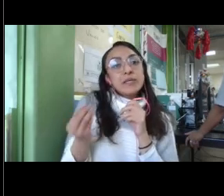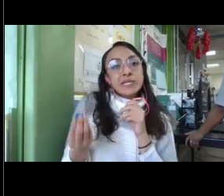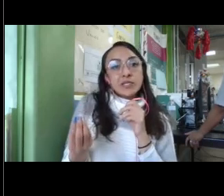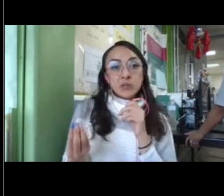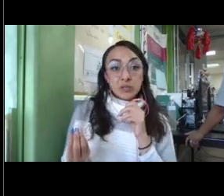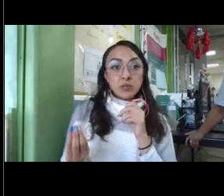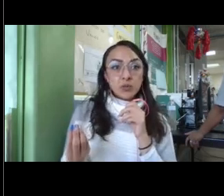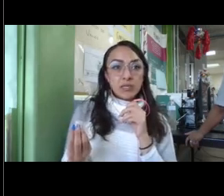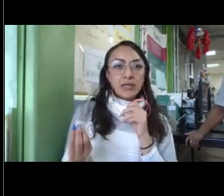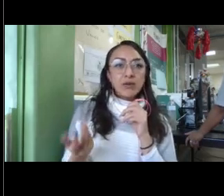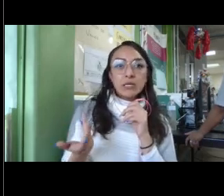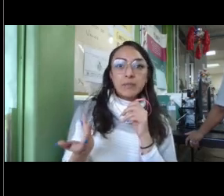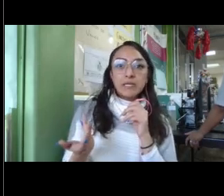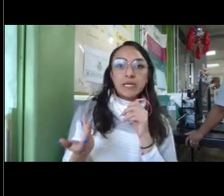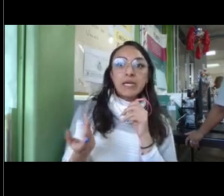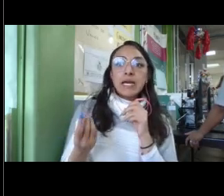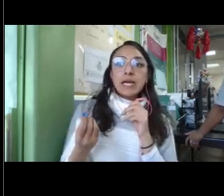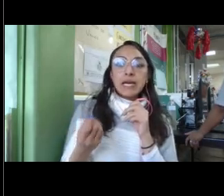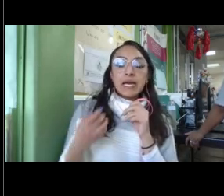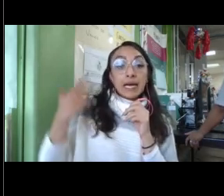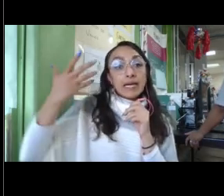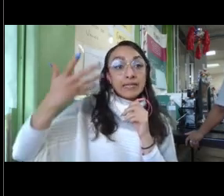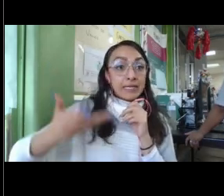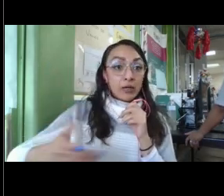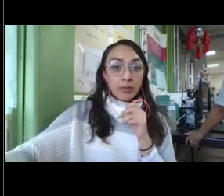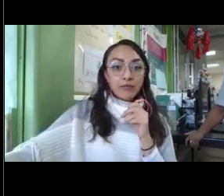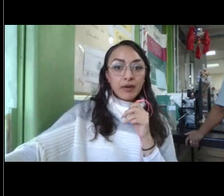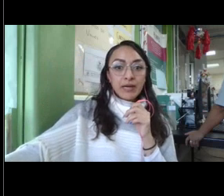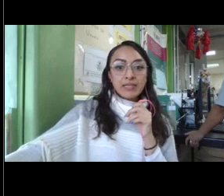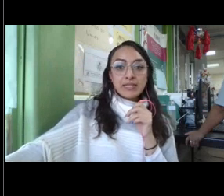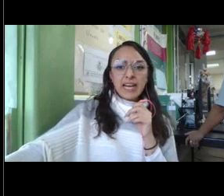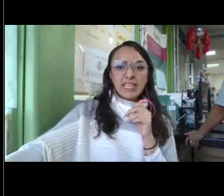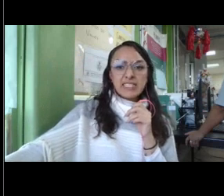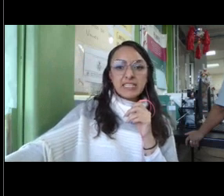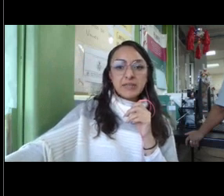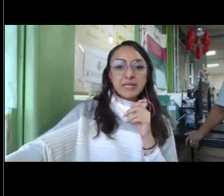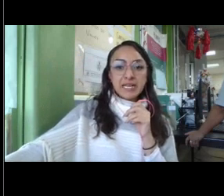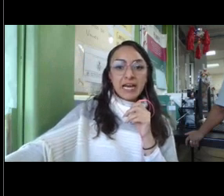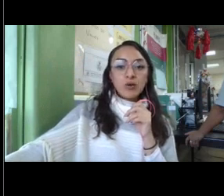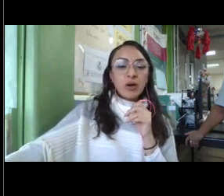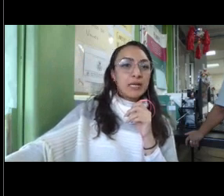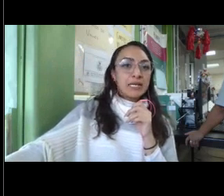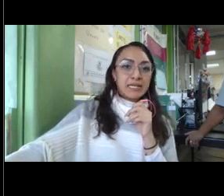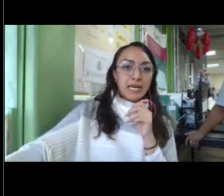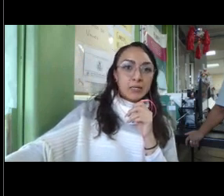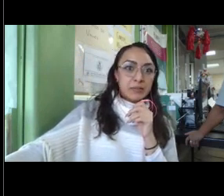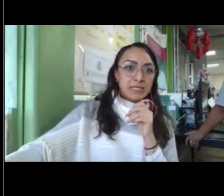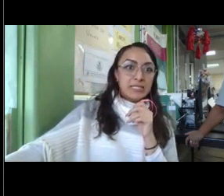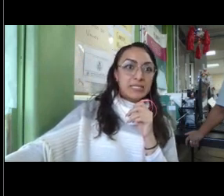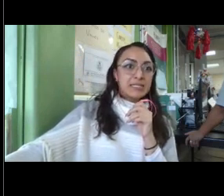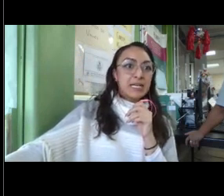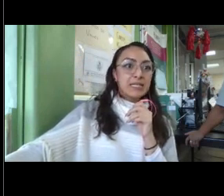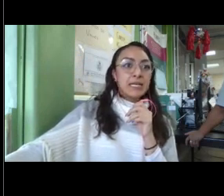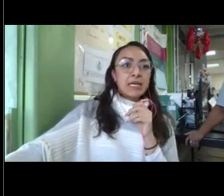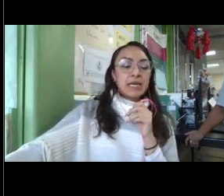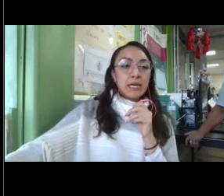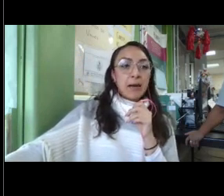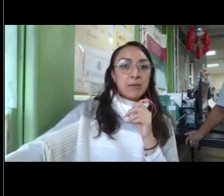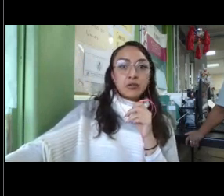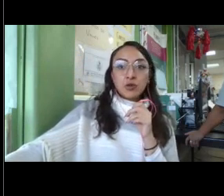de repente no nos damos cuenta o de repente la gente que lo ve afuera dice, ay, escriben raro, hablan raro, parece que